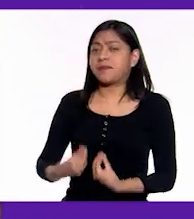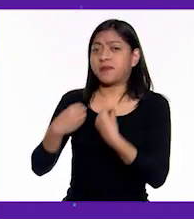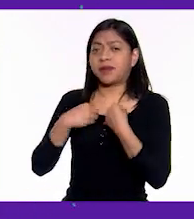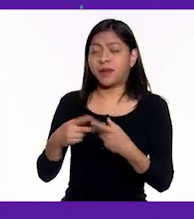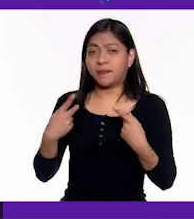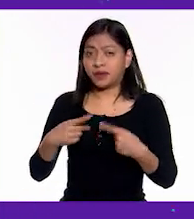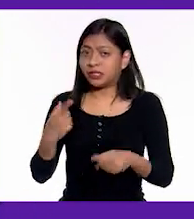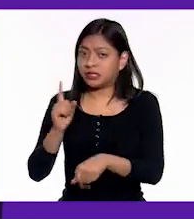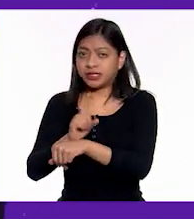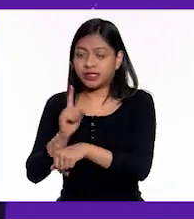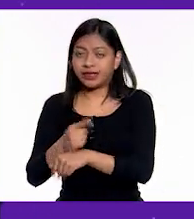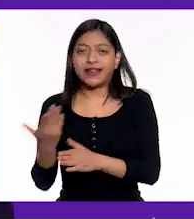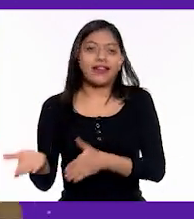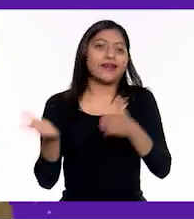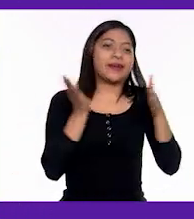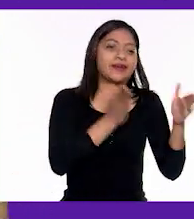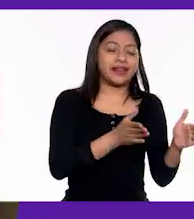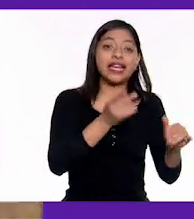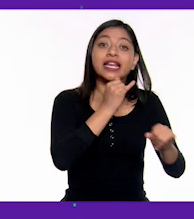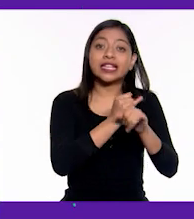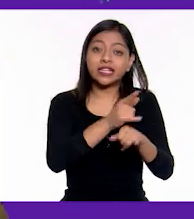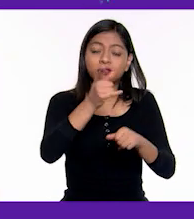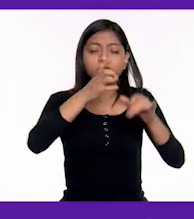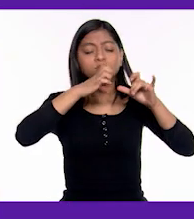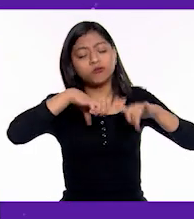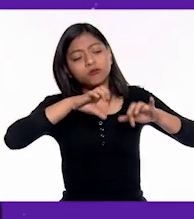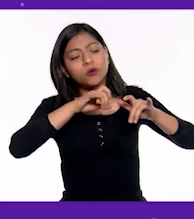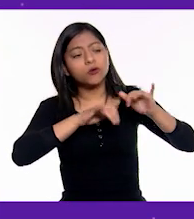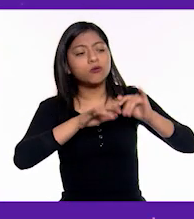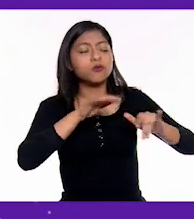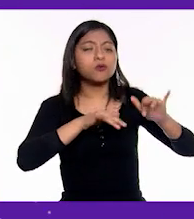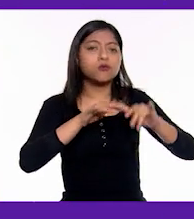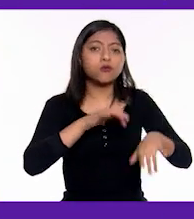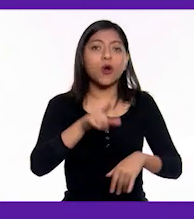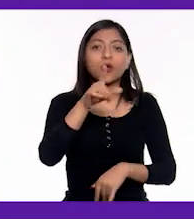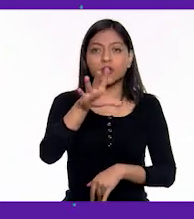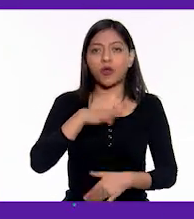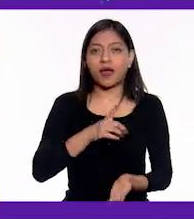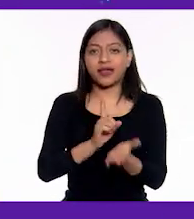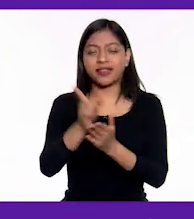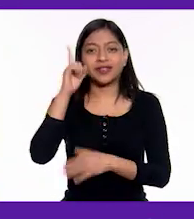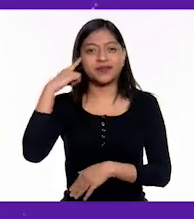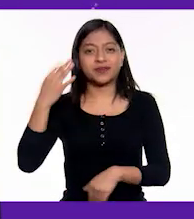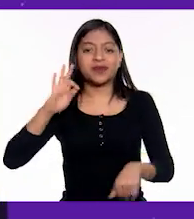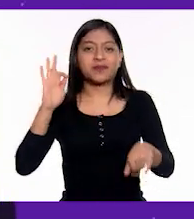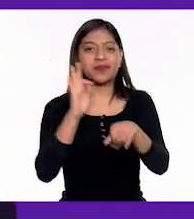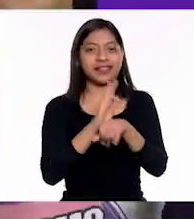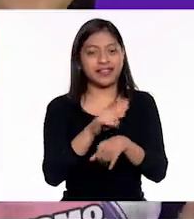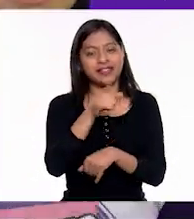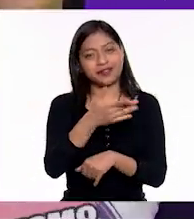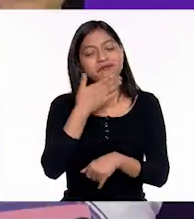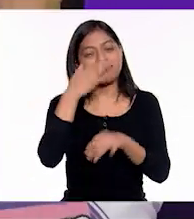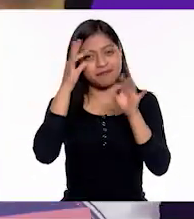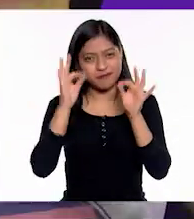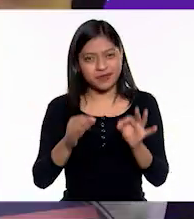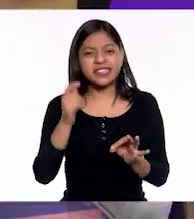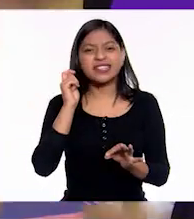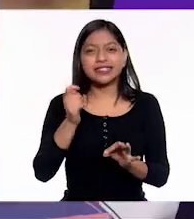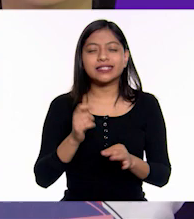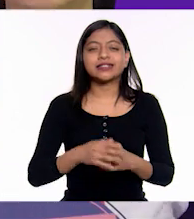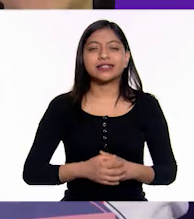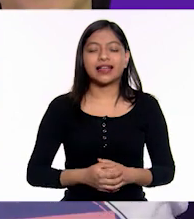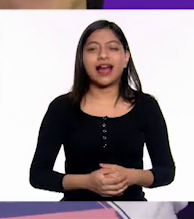al navegar por el ciberespacio, todos tenemos derechos que nos garantizan protección y seguridad. Estos son